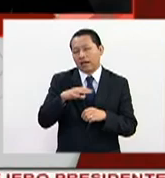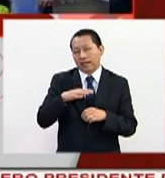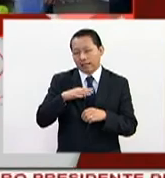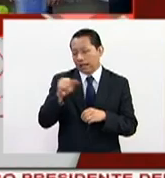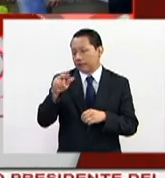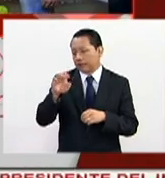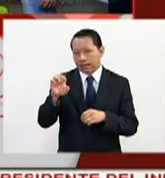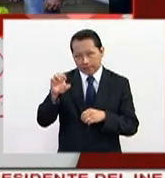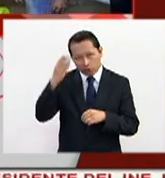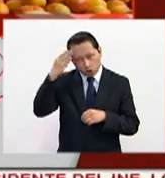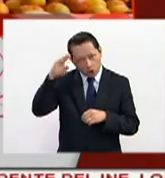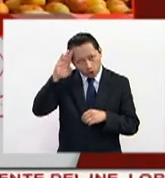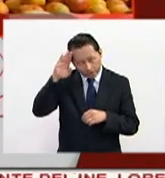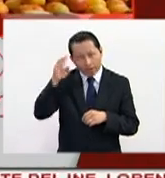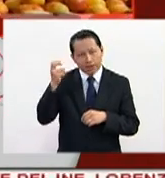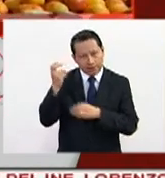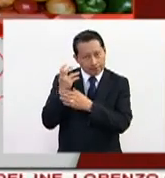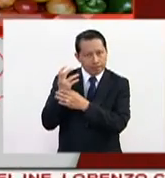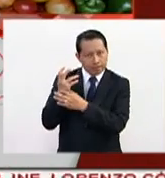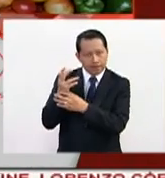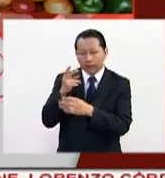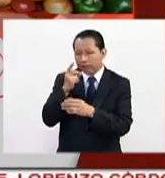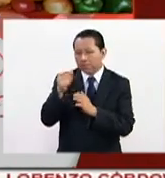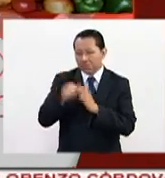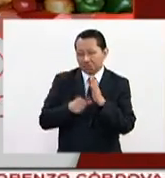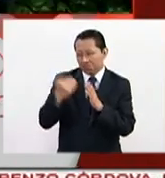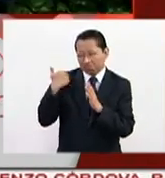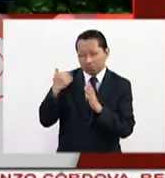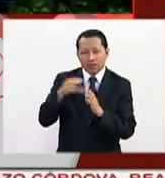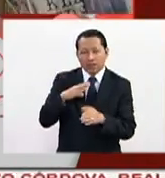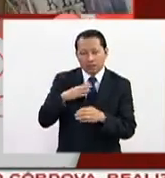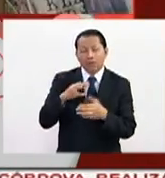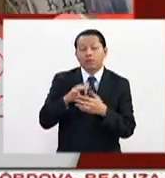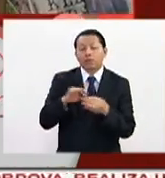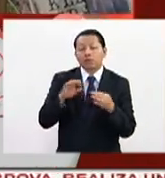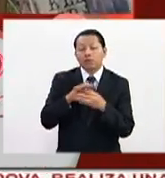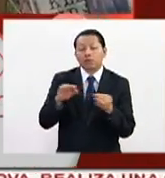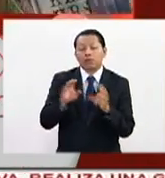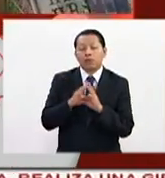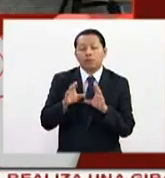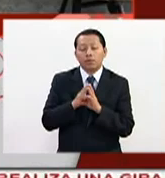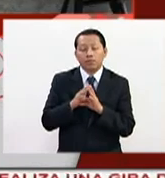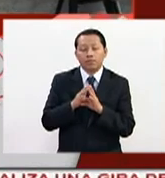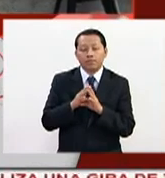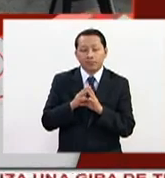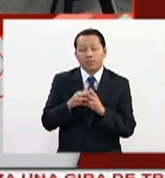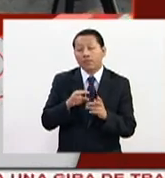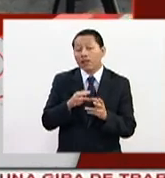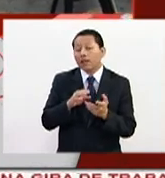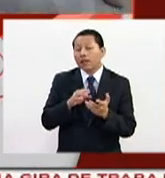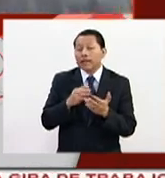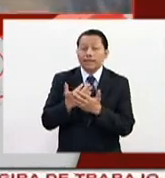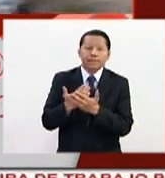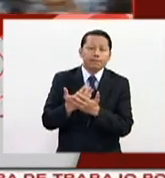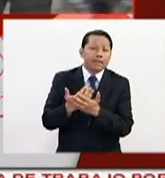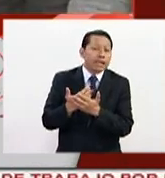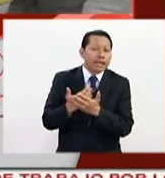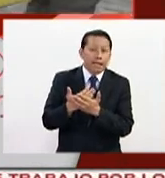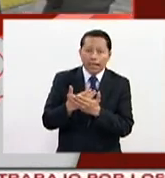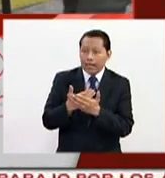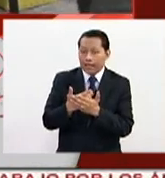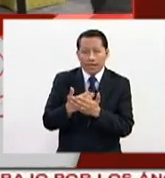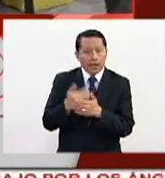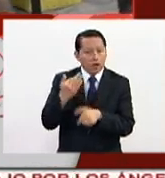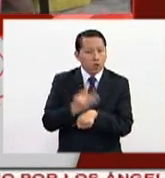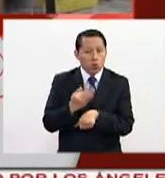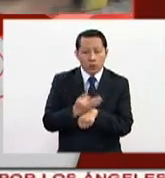de Cuba, se ha referido en meses pasados también a que la línea todavía está esperando hasta la fecha,